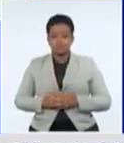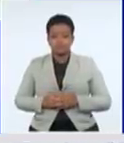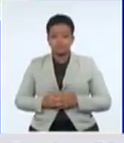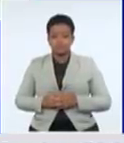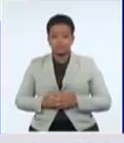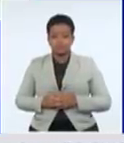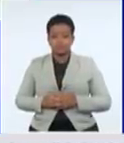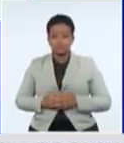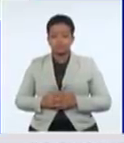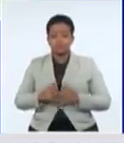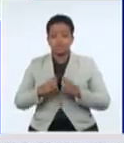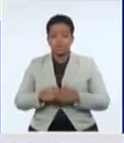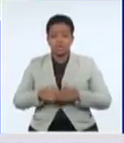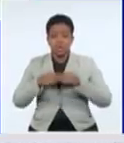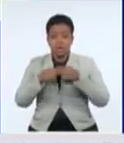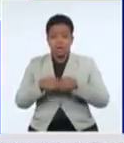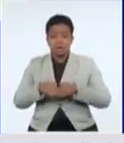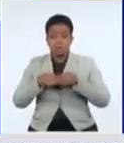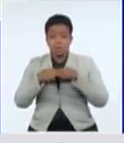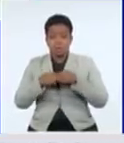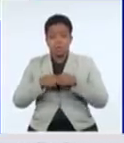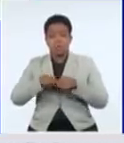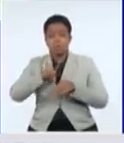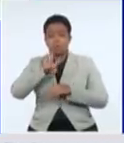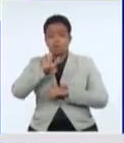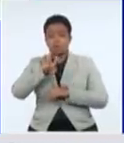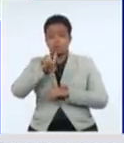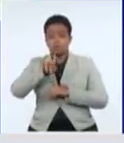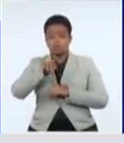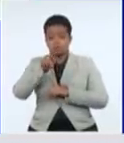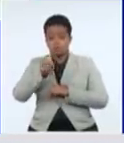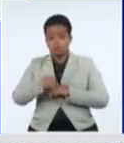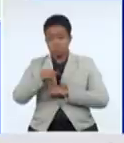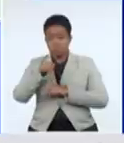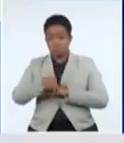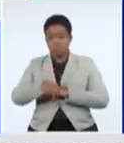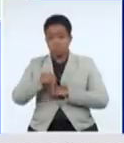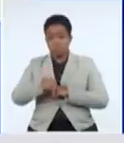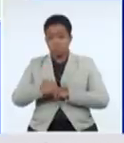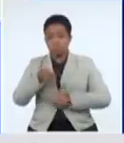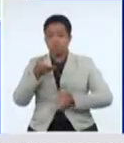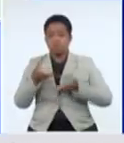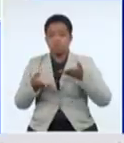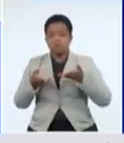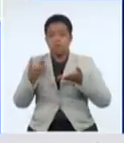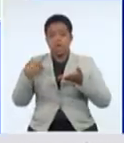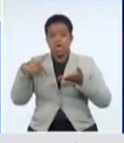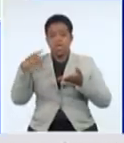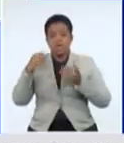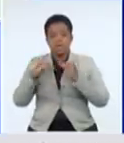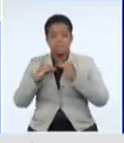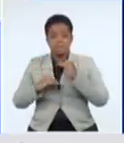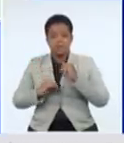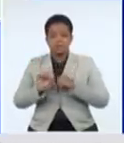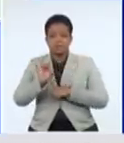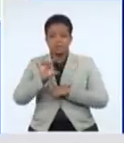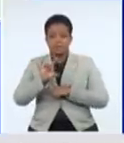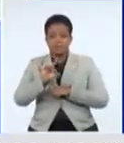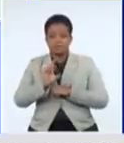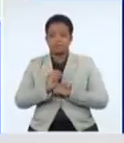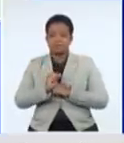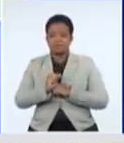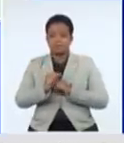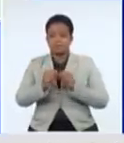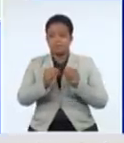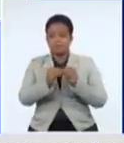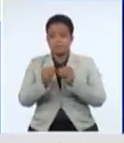Granma con 41 casos autóctonos en esta jornada, 15 casos menos en relación con el día anterior y con una transmisión